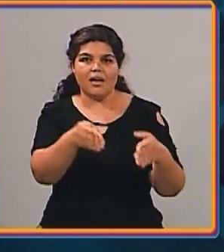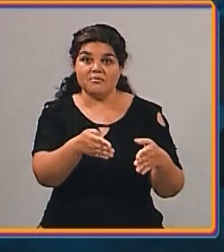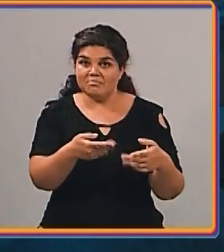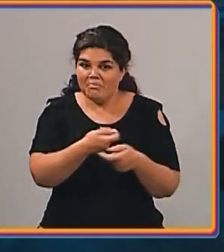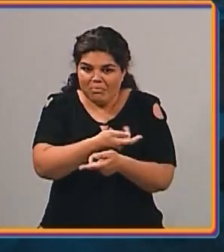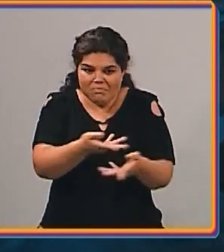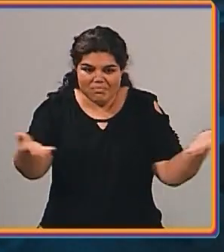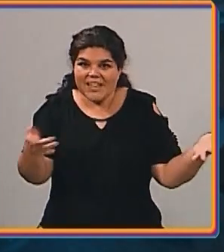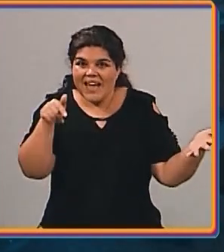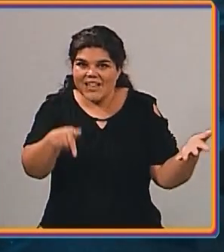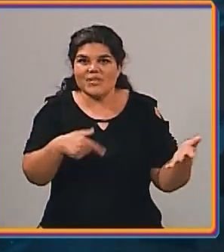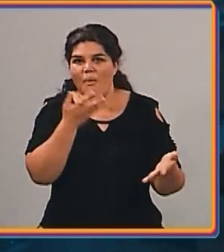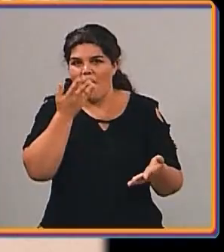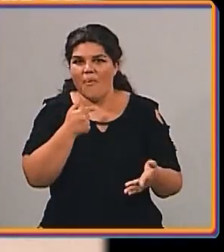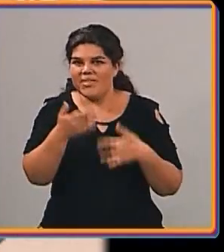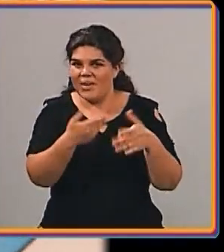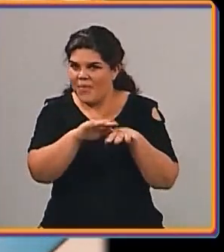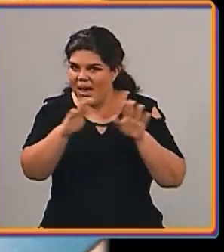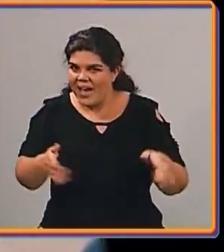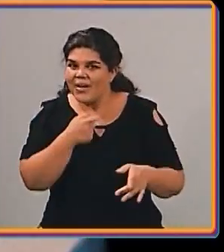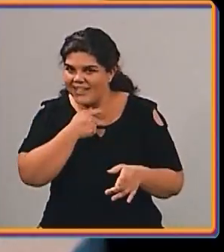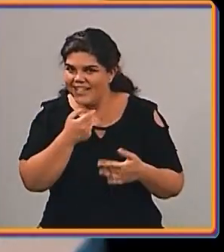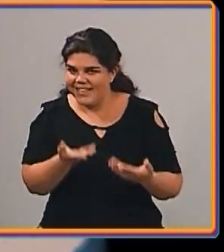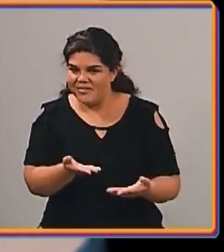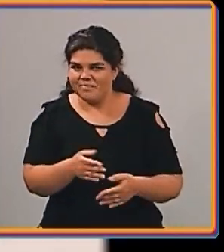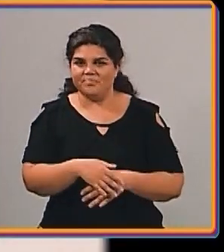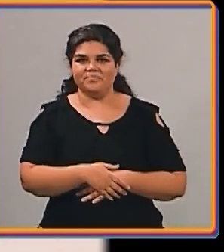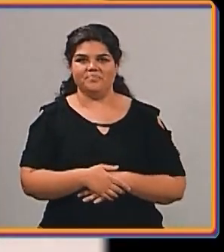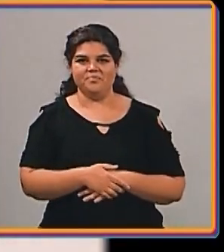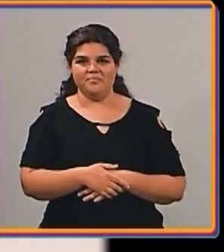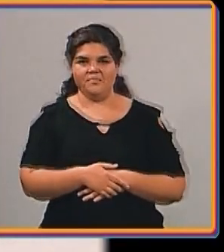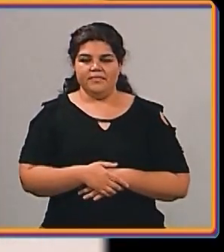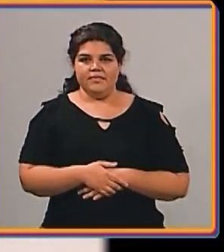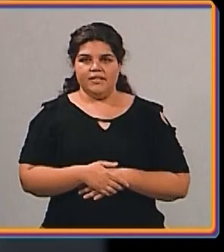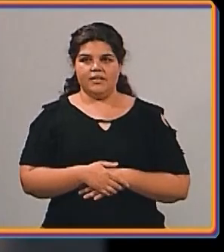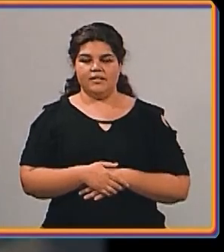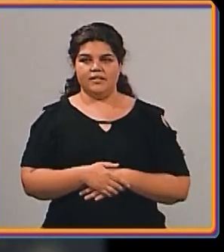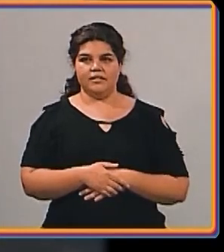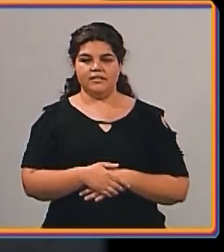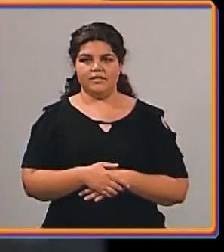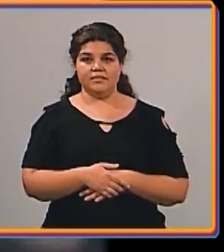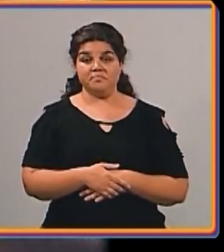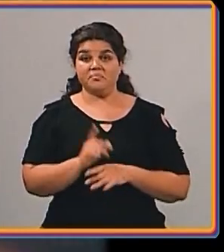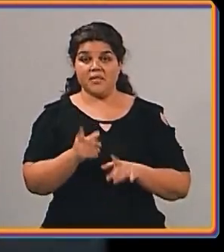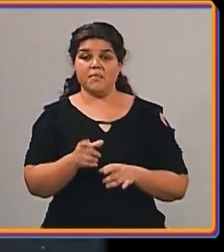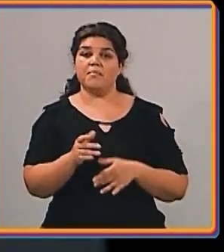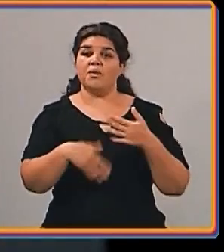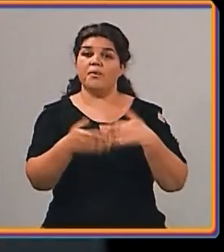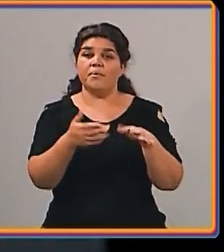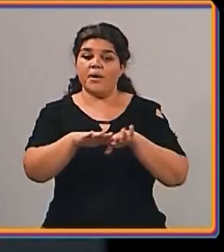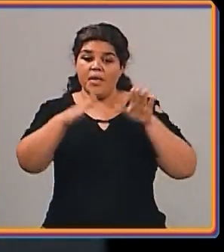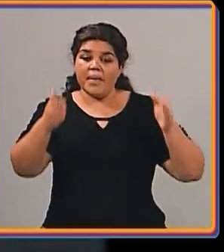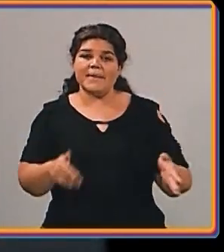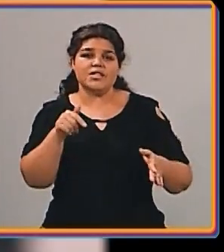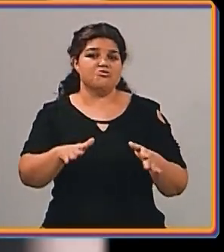jugar un juego de mesa. Como vimos, Los juegos de mesa